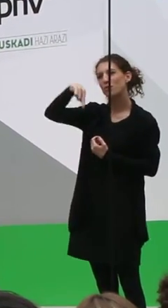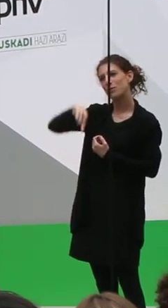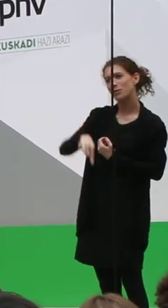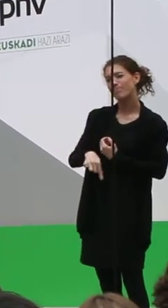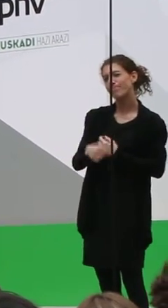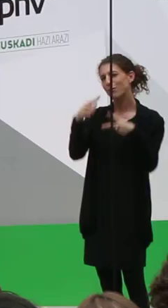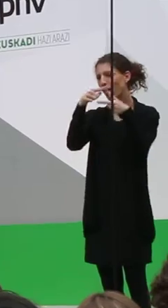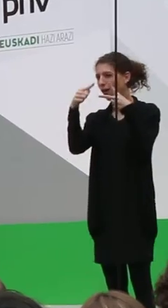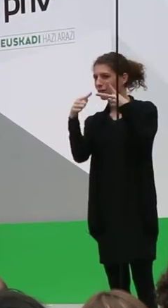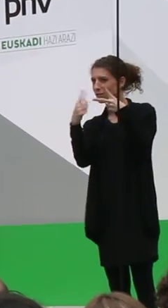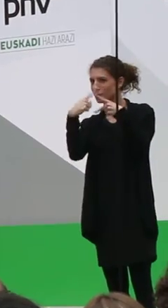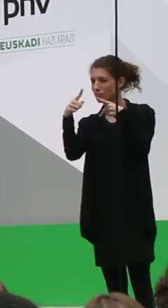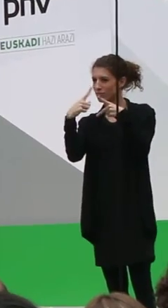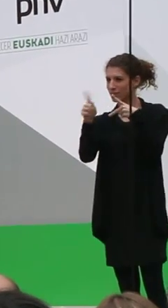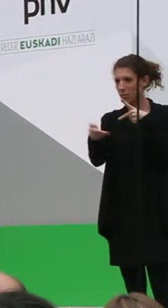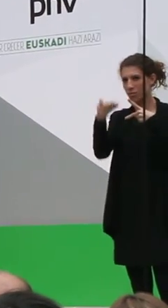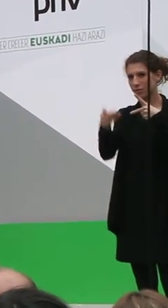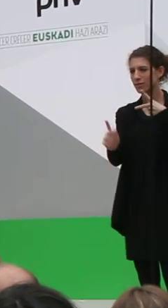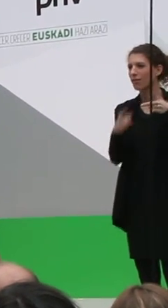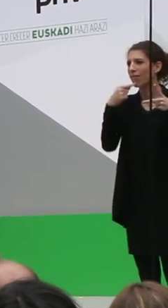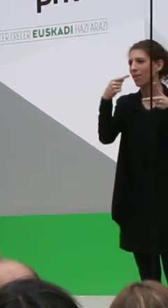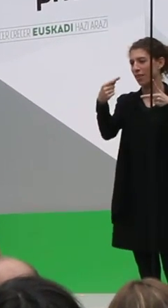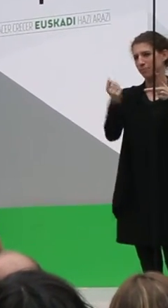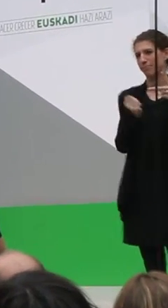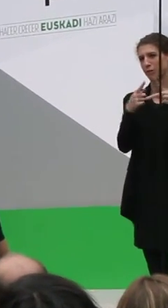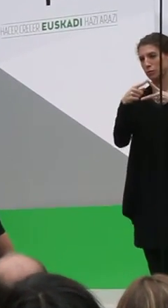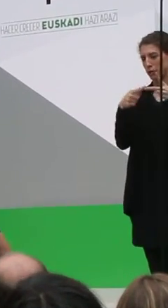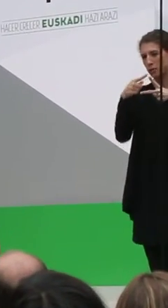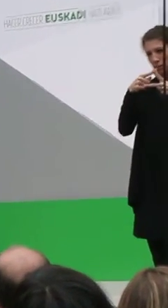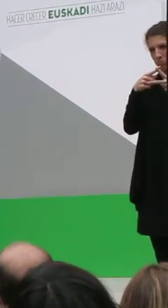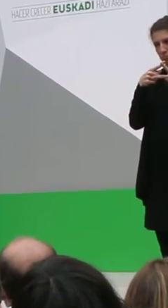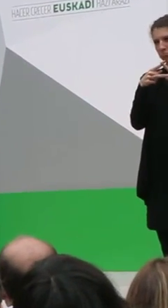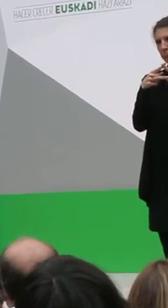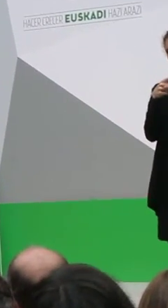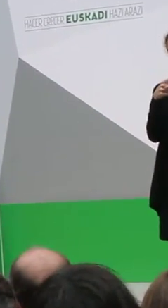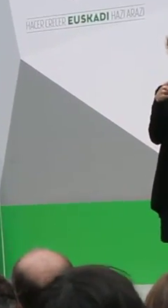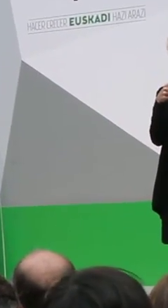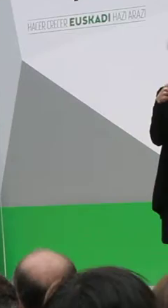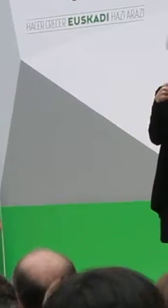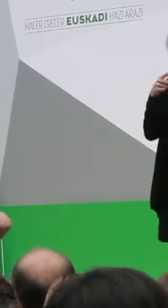aipatu egin nahi ditut. Bi hazi aipatu egin nahi ditut.